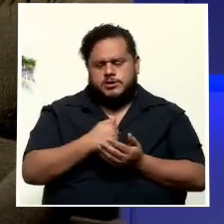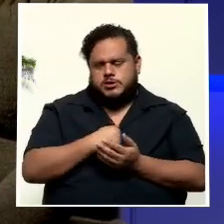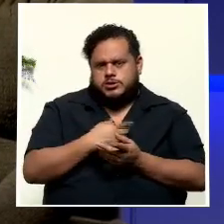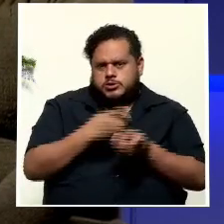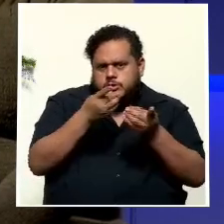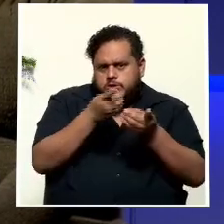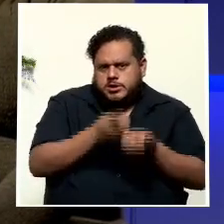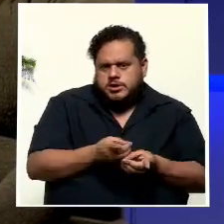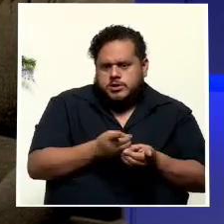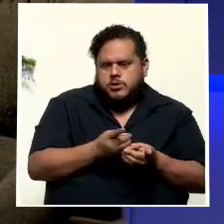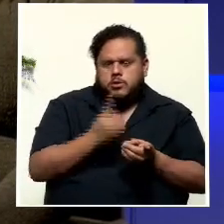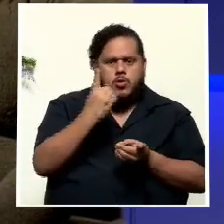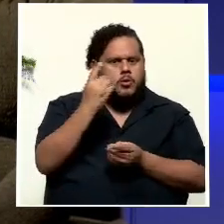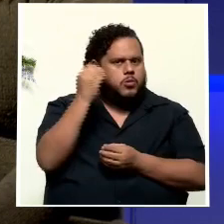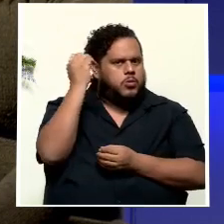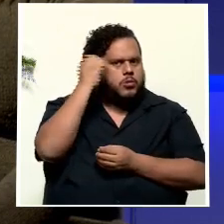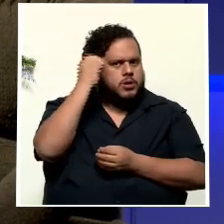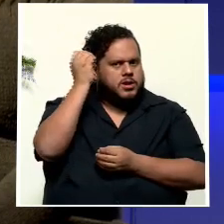con un criterio